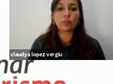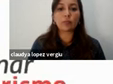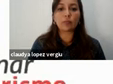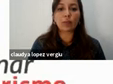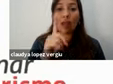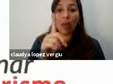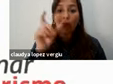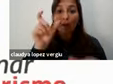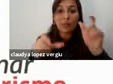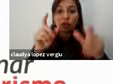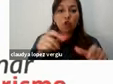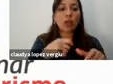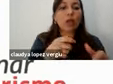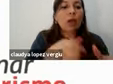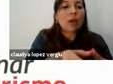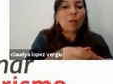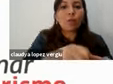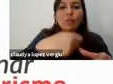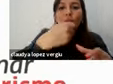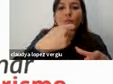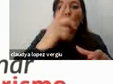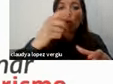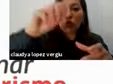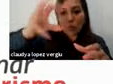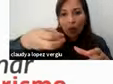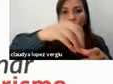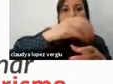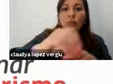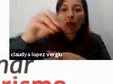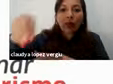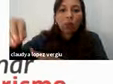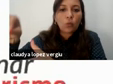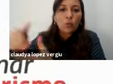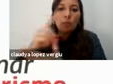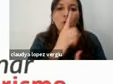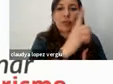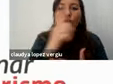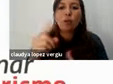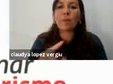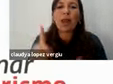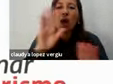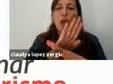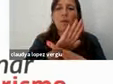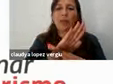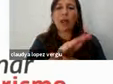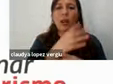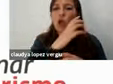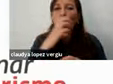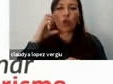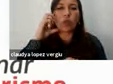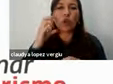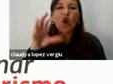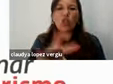uno para que ellos puedan tomar, ¿no?, con su propia mano. Porque ahora que con ese protocolo, por esa